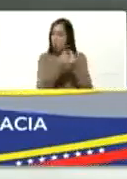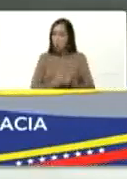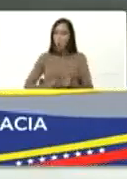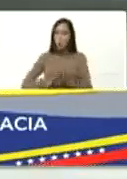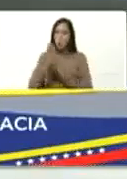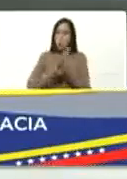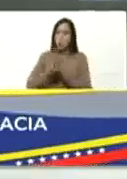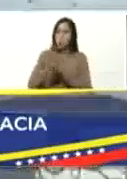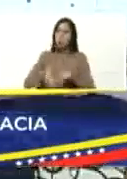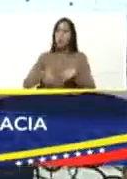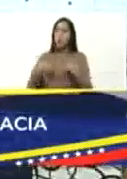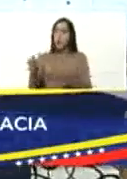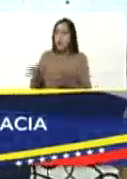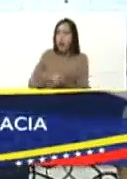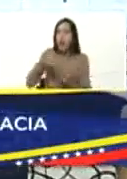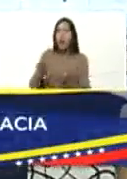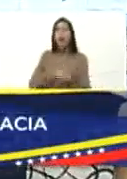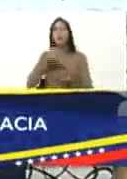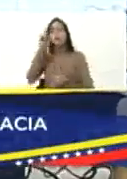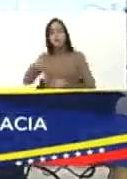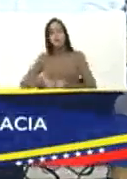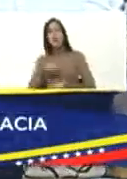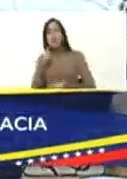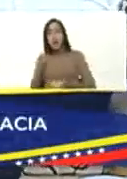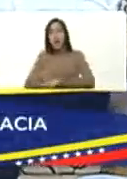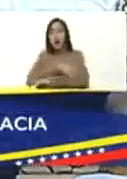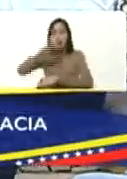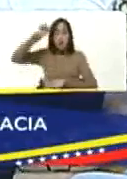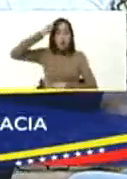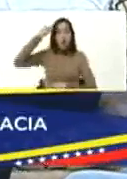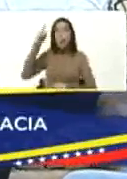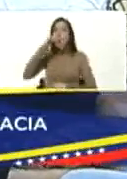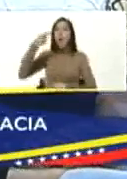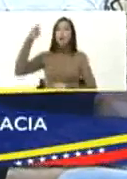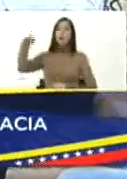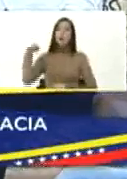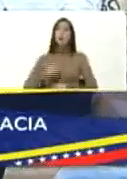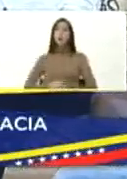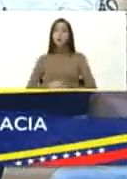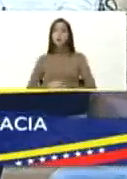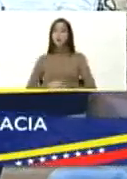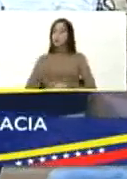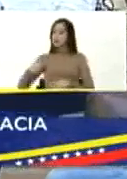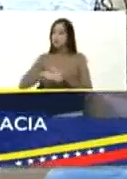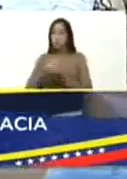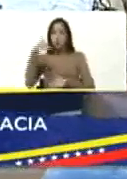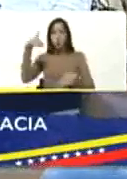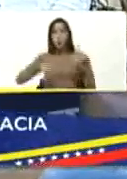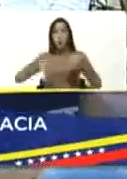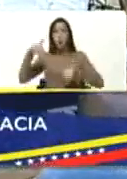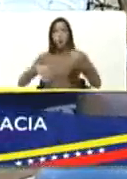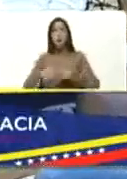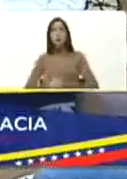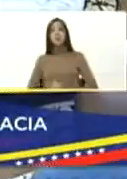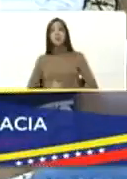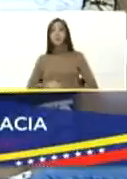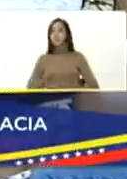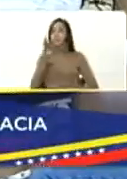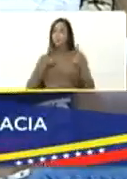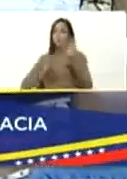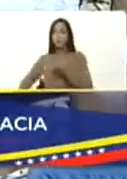producción agrícola, industrial. Se los dije hace un año. Vamos a votar. El pueblo votó, eligió su